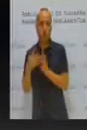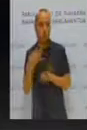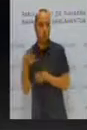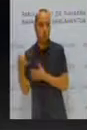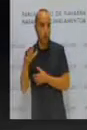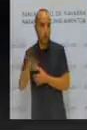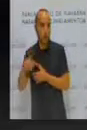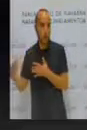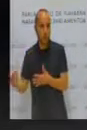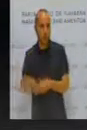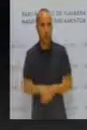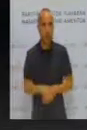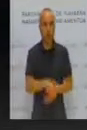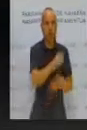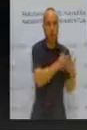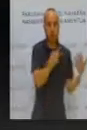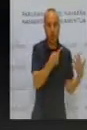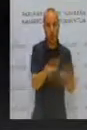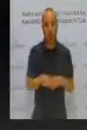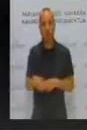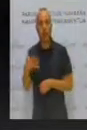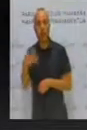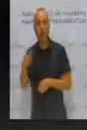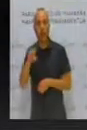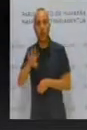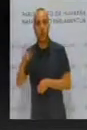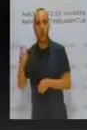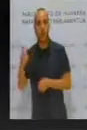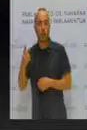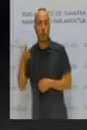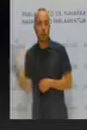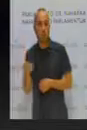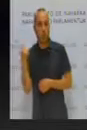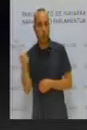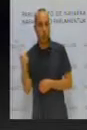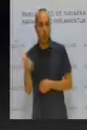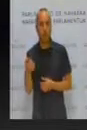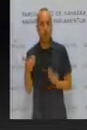4.956. 2016, 542 millones. Es decir, con